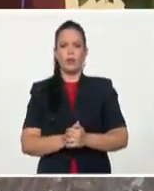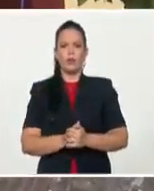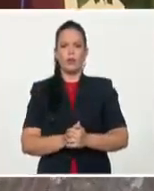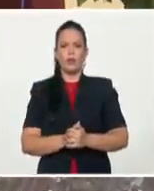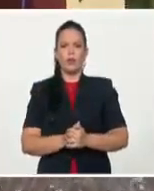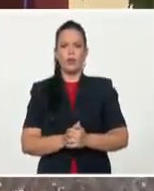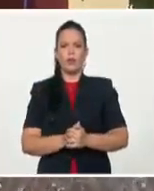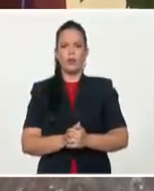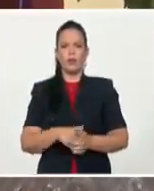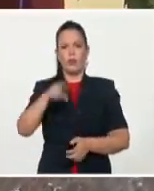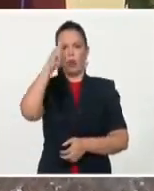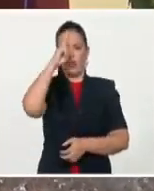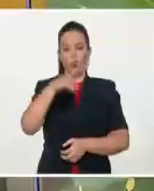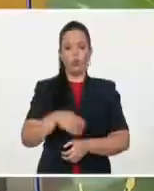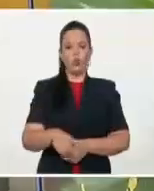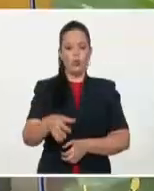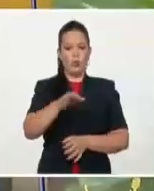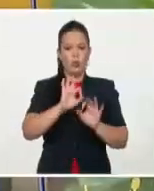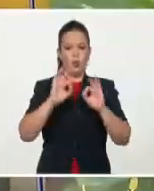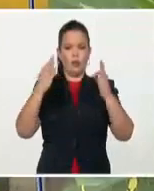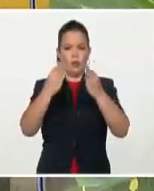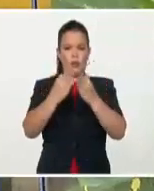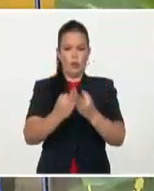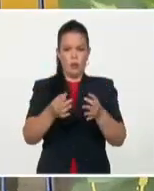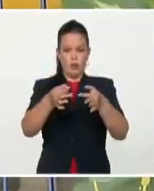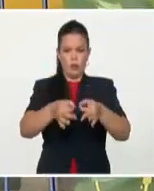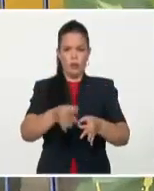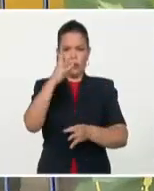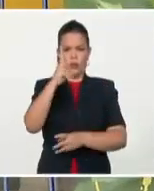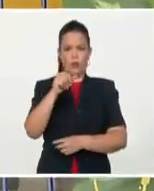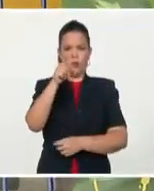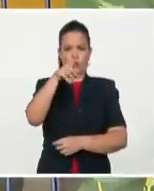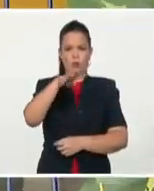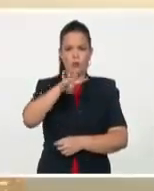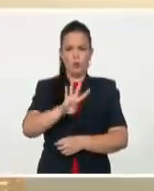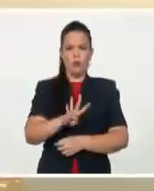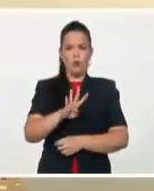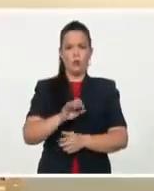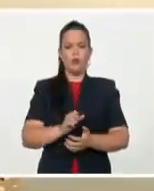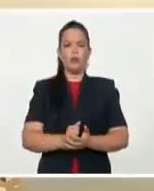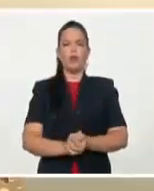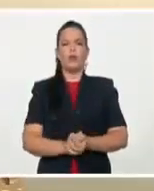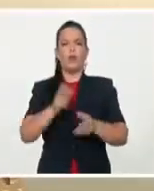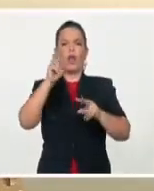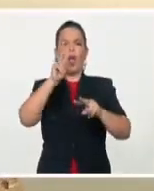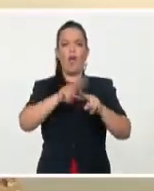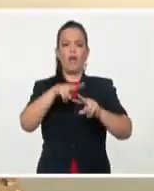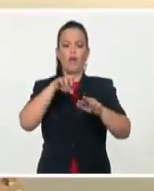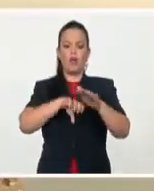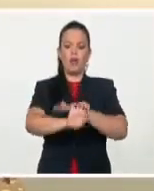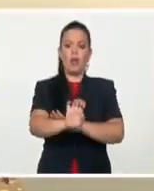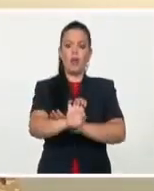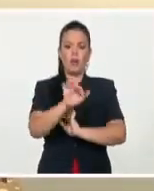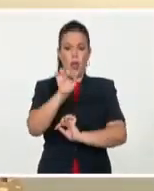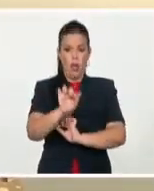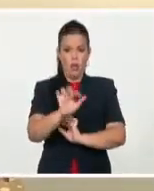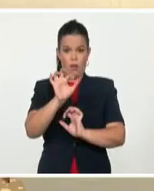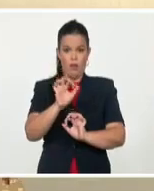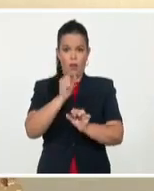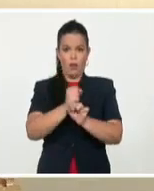Consultorio médico número 14 en áreas del Policlínico Wilfredo Santana. Consejo Popular Antonio Guiteras de Habana del Este. Trabajadores de la